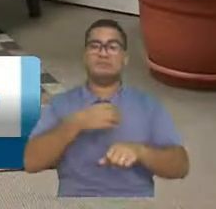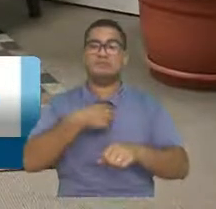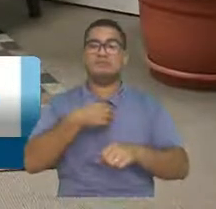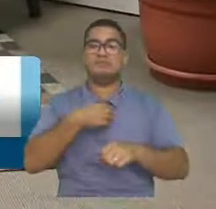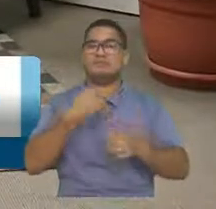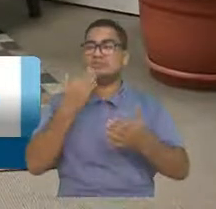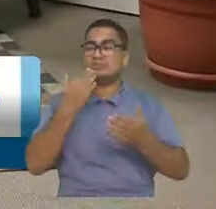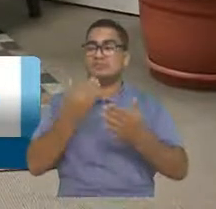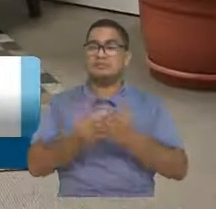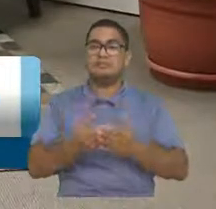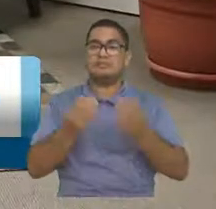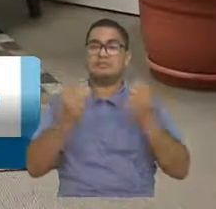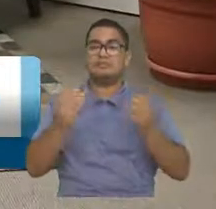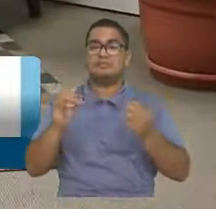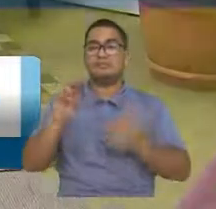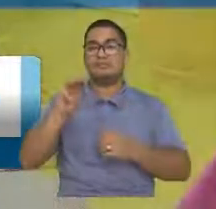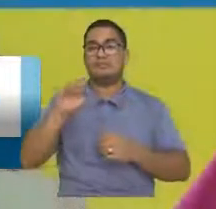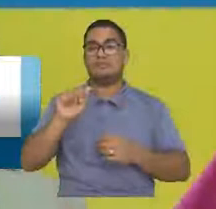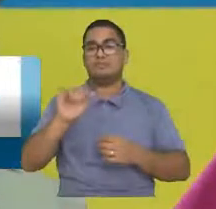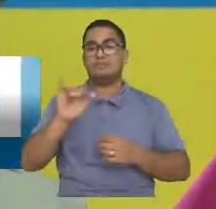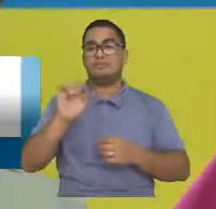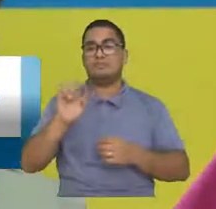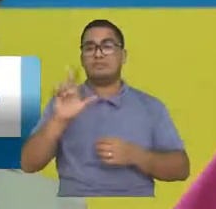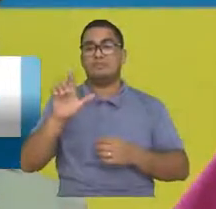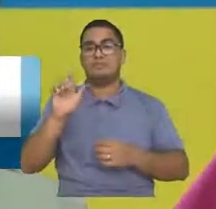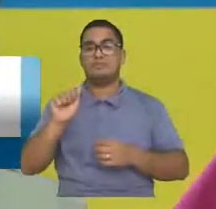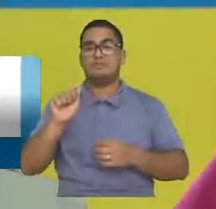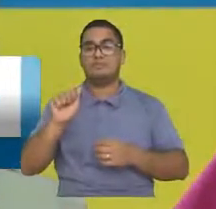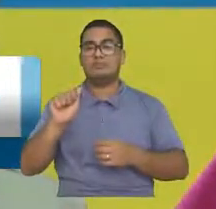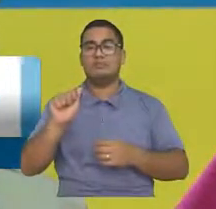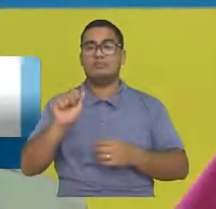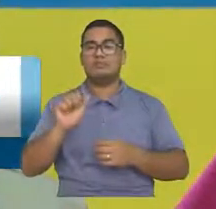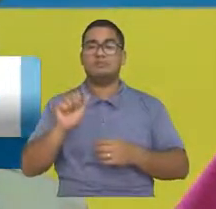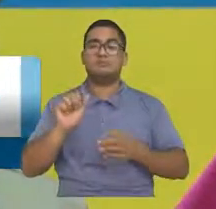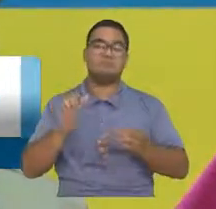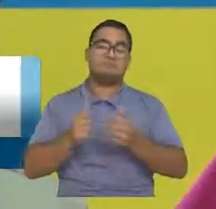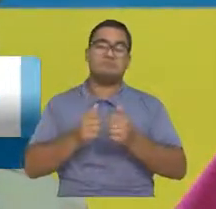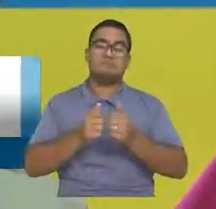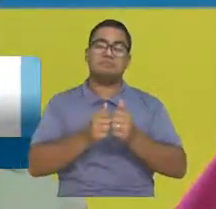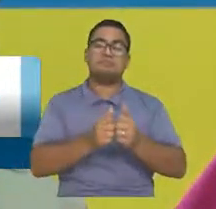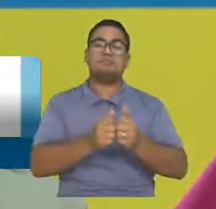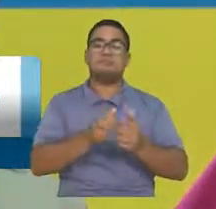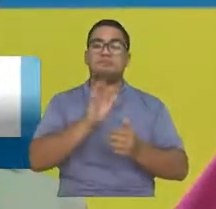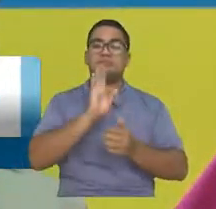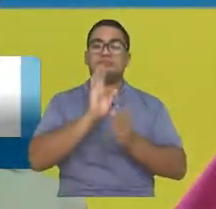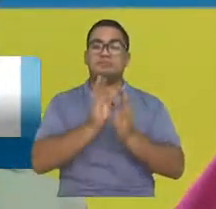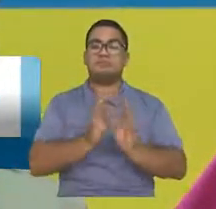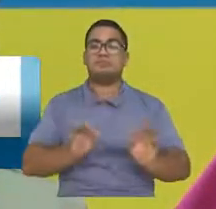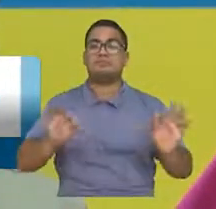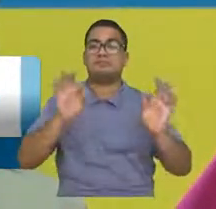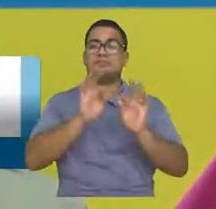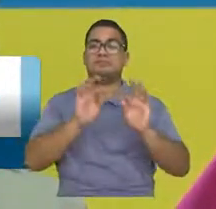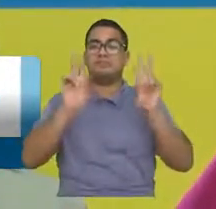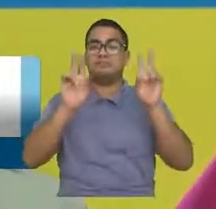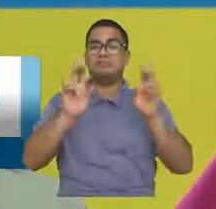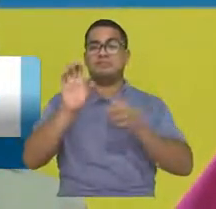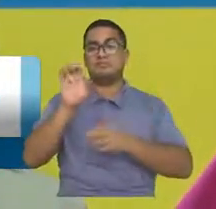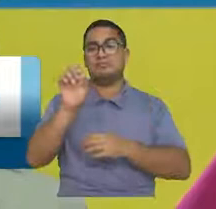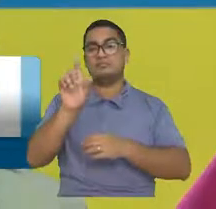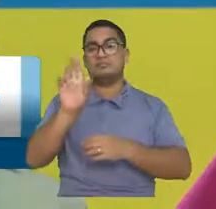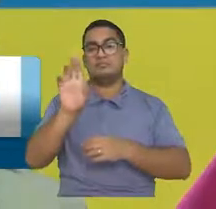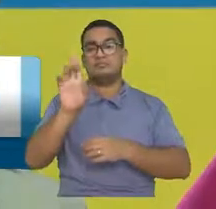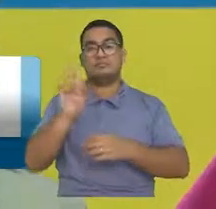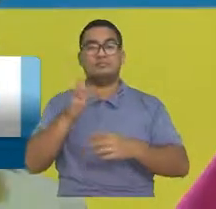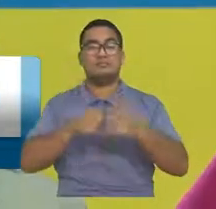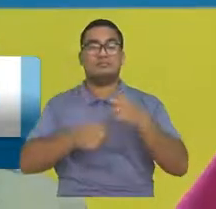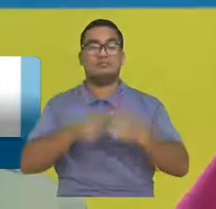Gracias, compañera Mayela, licenciada Mayela Herrera, por habernos acompañado y hablar de este importante tema como es el estrés y las afectaciones en la